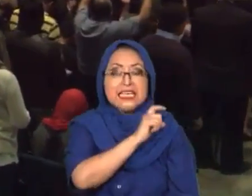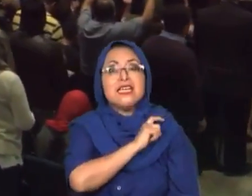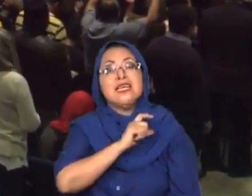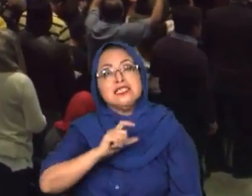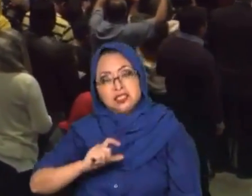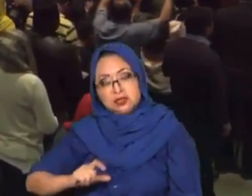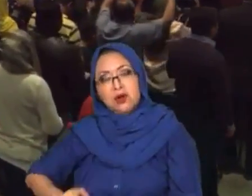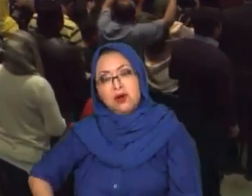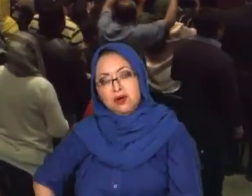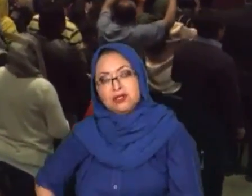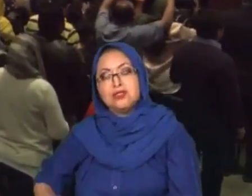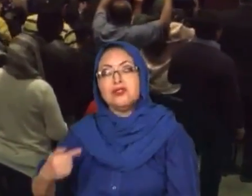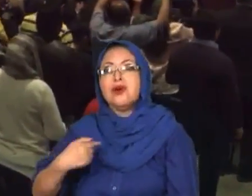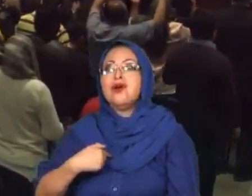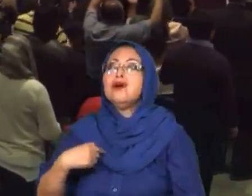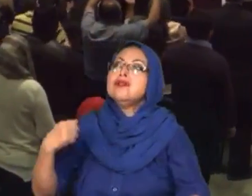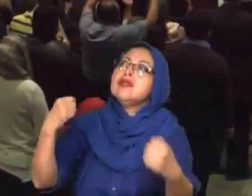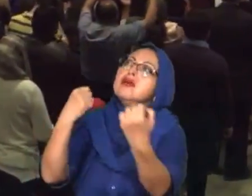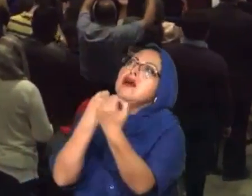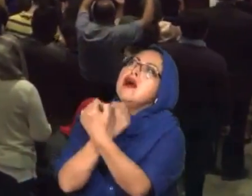Cristo, yo te